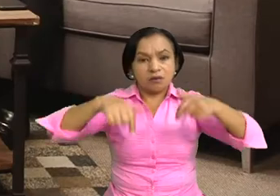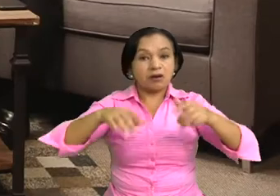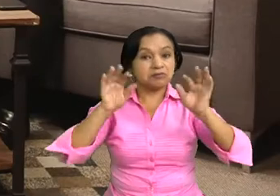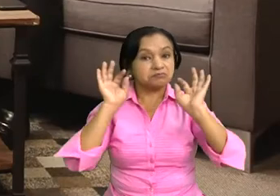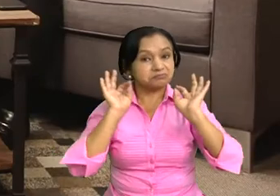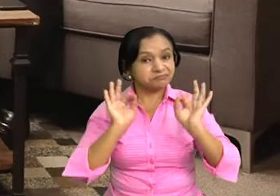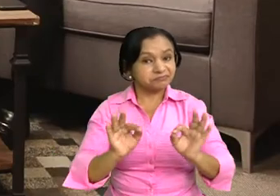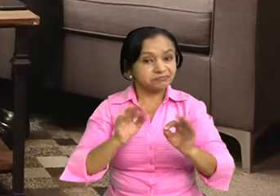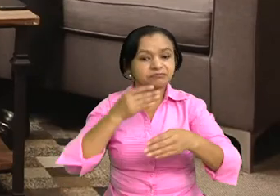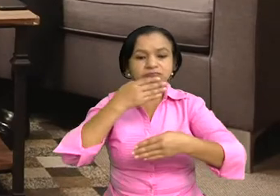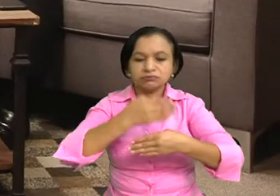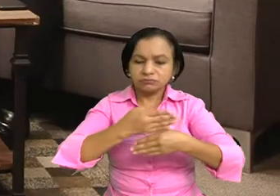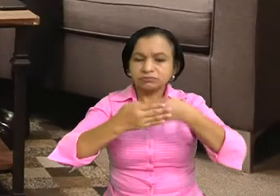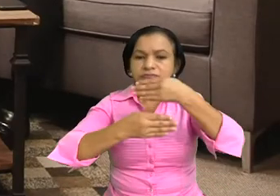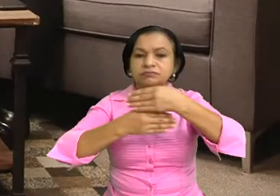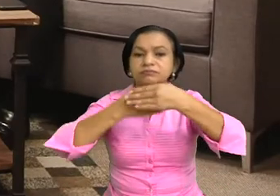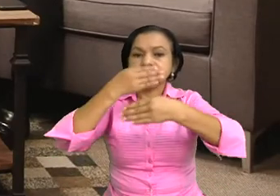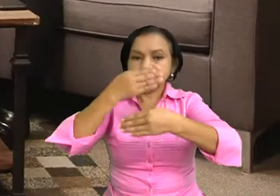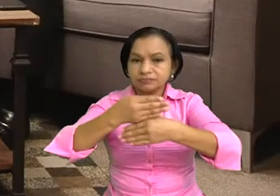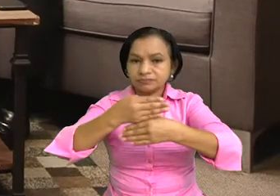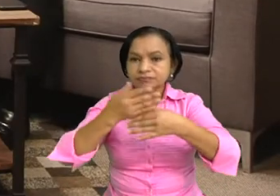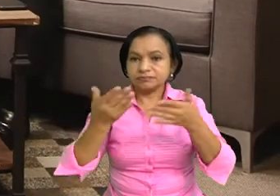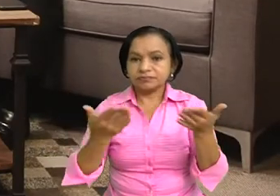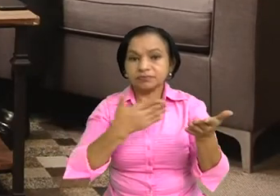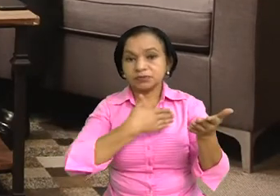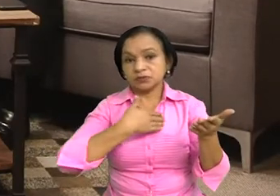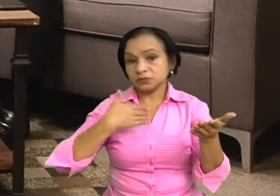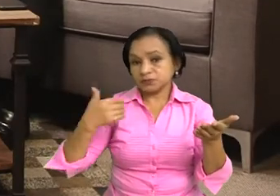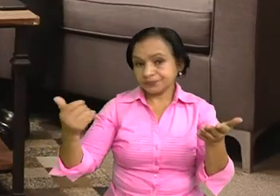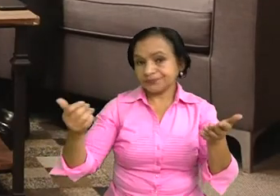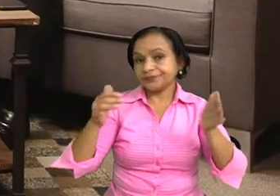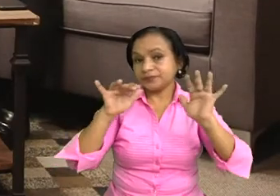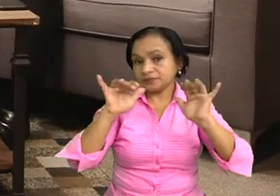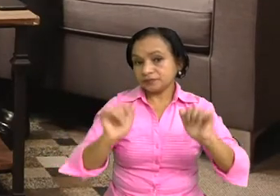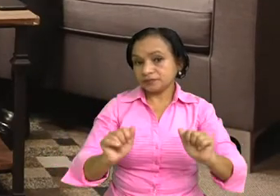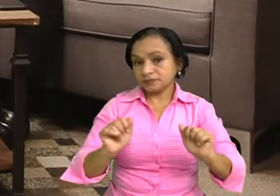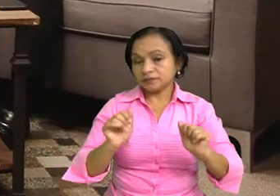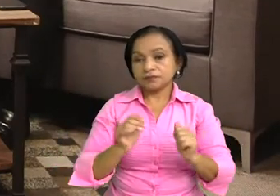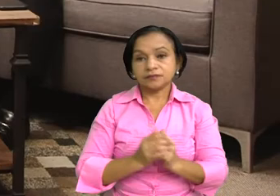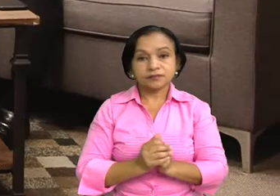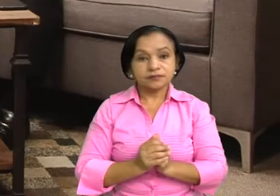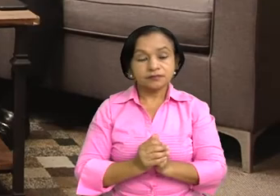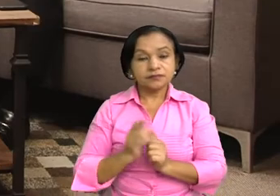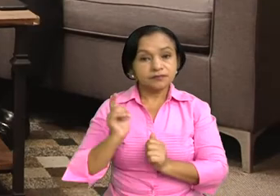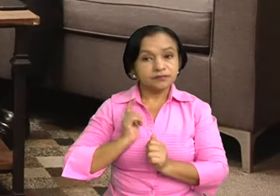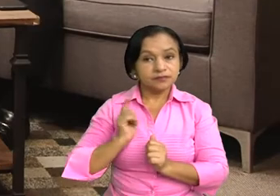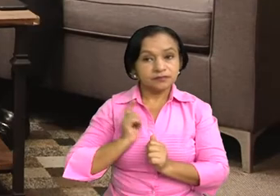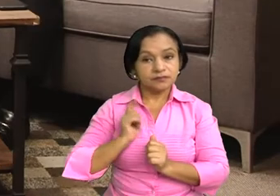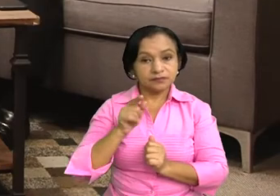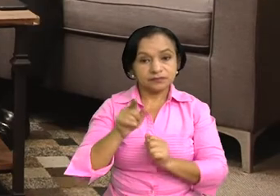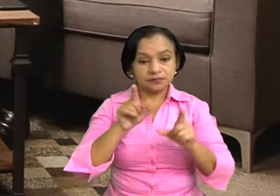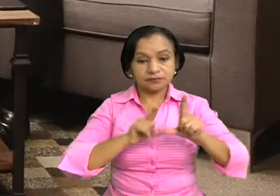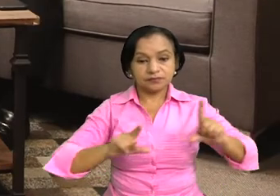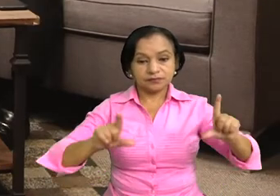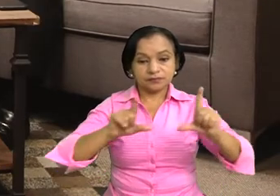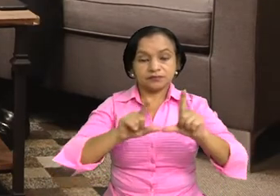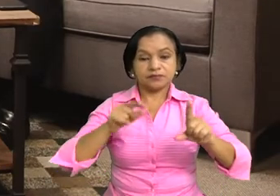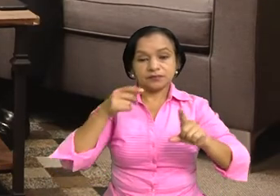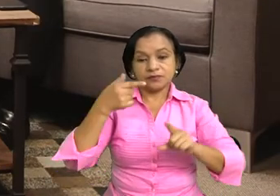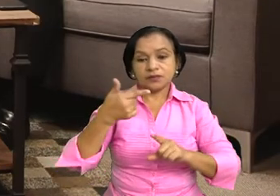sido reconstruidas, reparadas y mejoradas, incluyendo el tramo el